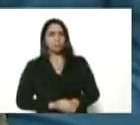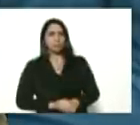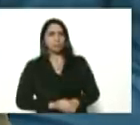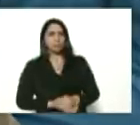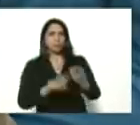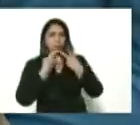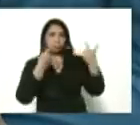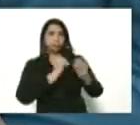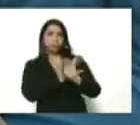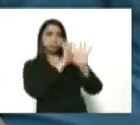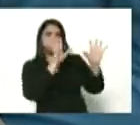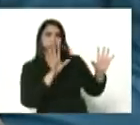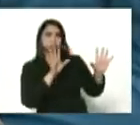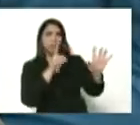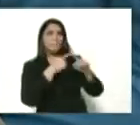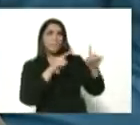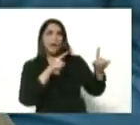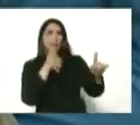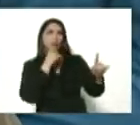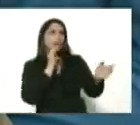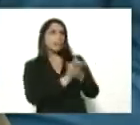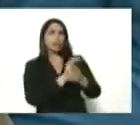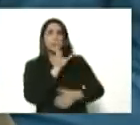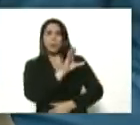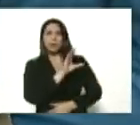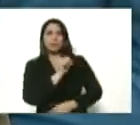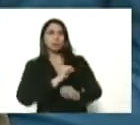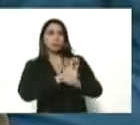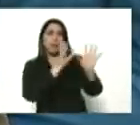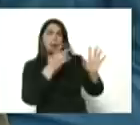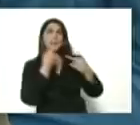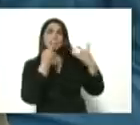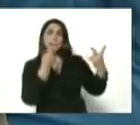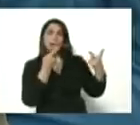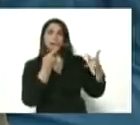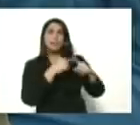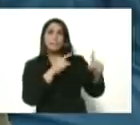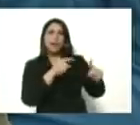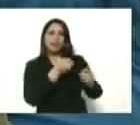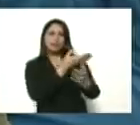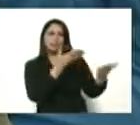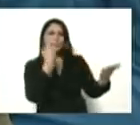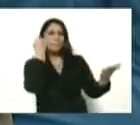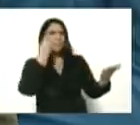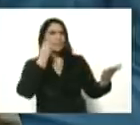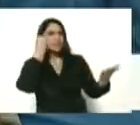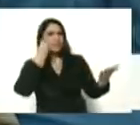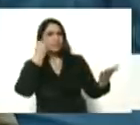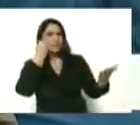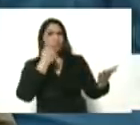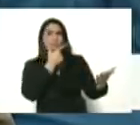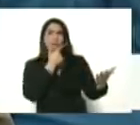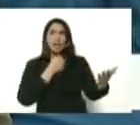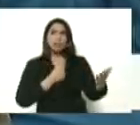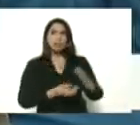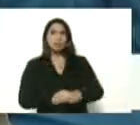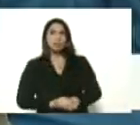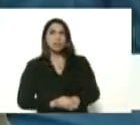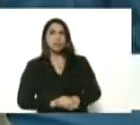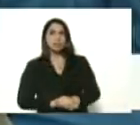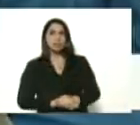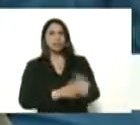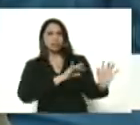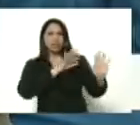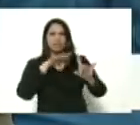claro mensaje para los enemigos de la patria. Un claro mensaje para aquellos que creen que es muy fácil venirse a meter